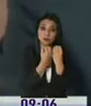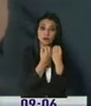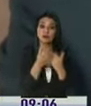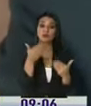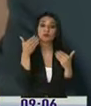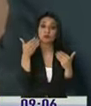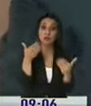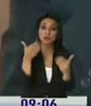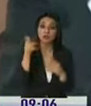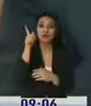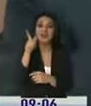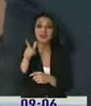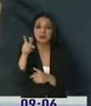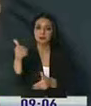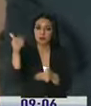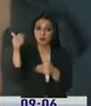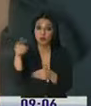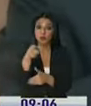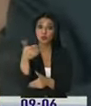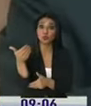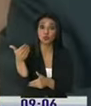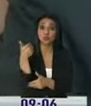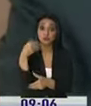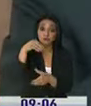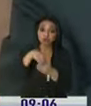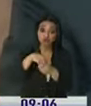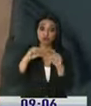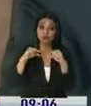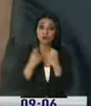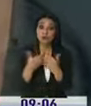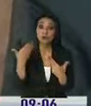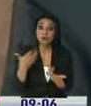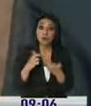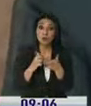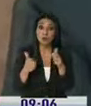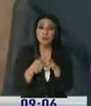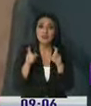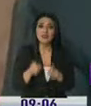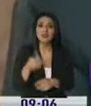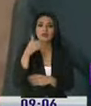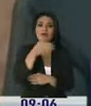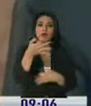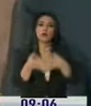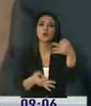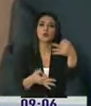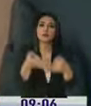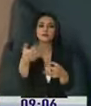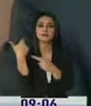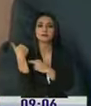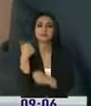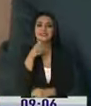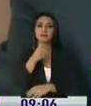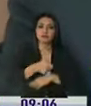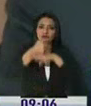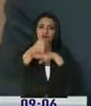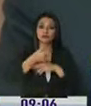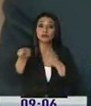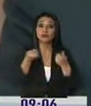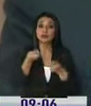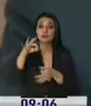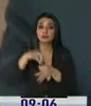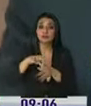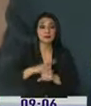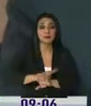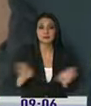los dirigentes políticos, que si hay un conflicto al interior, comparezcan ante su juez natural, que es el Tribunal